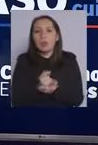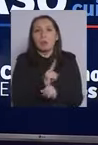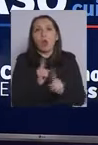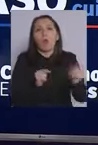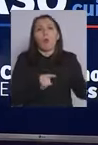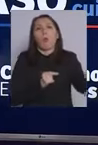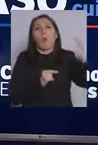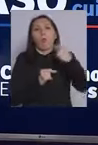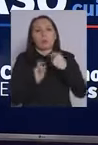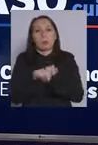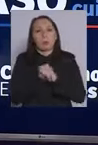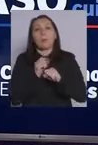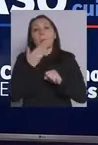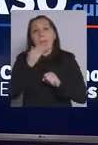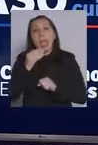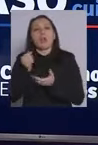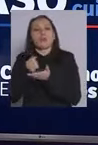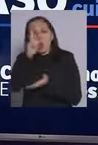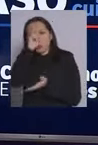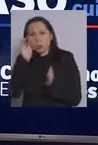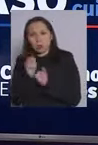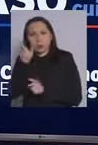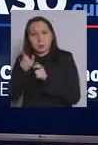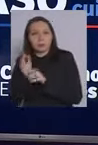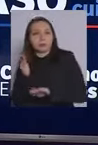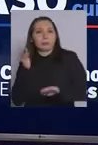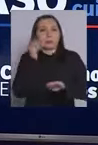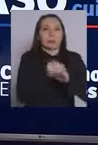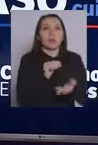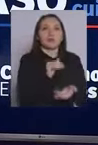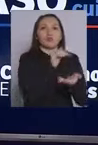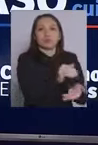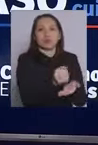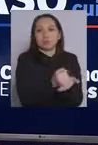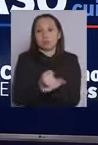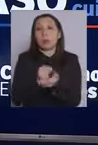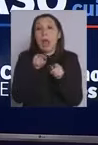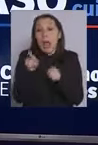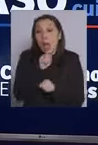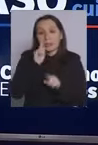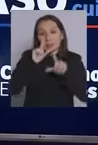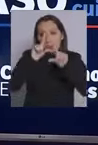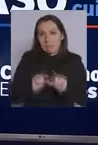tengan que acercar a los establecimientos de salud. Y en ese sentido hemos logrado reducir